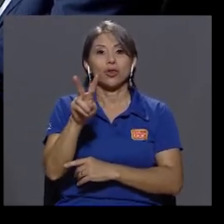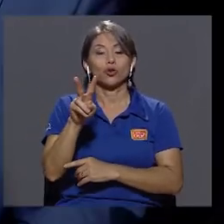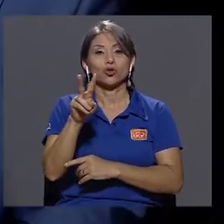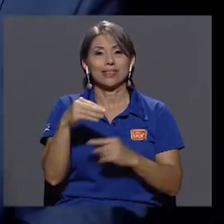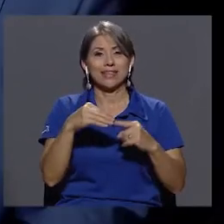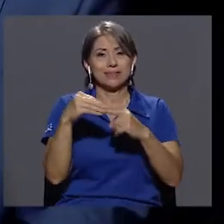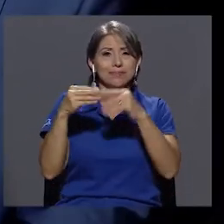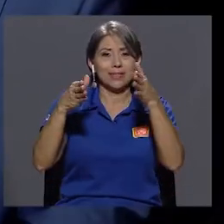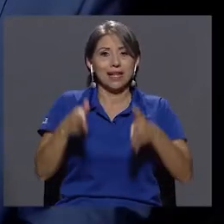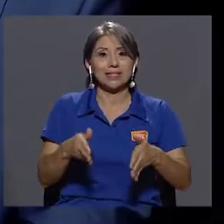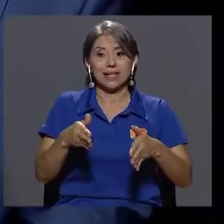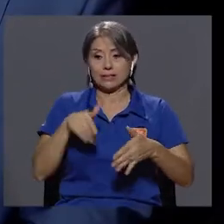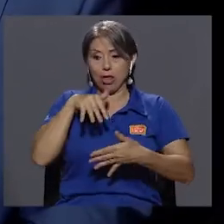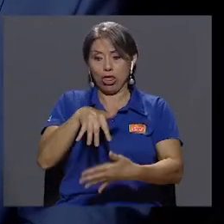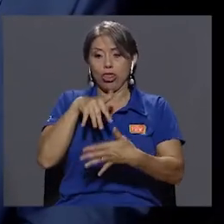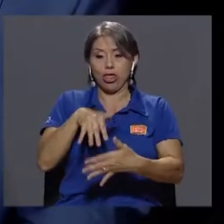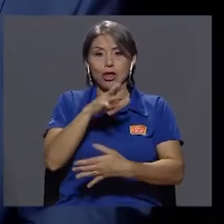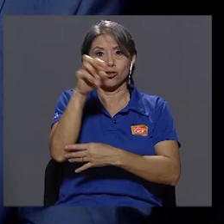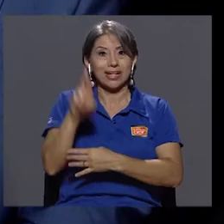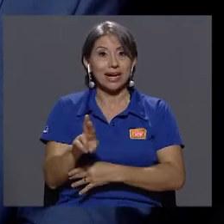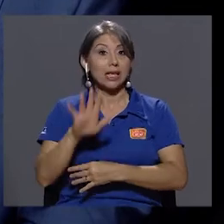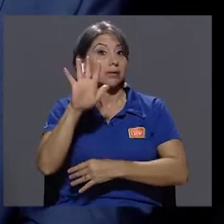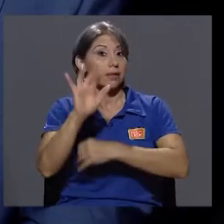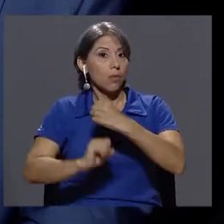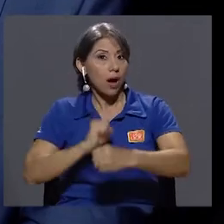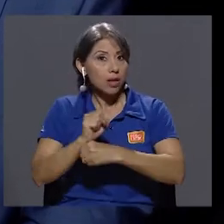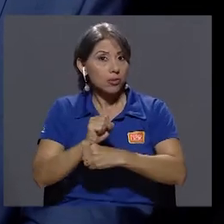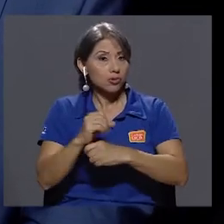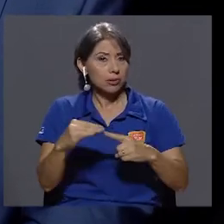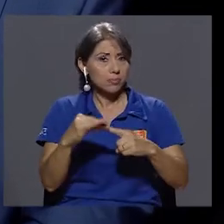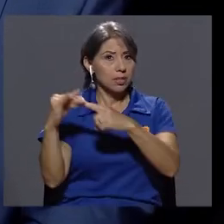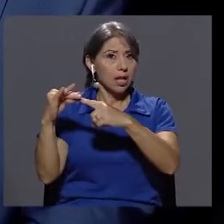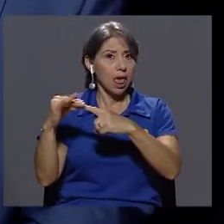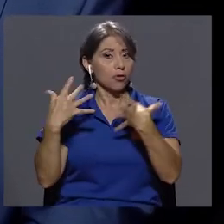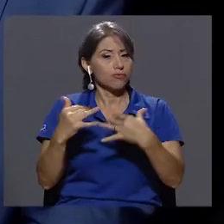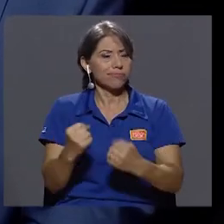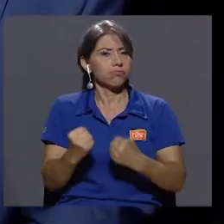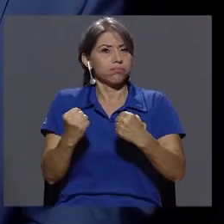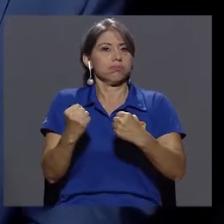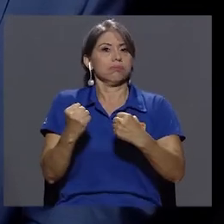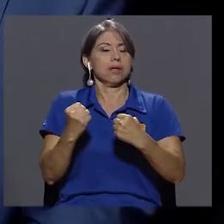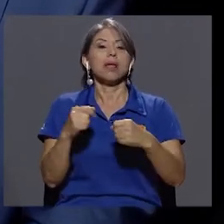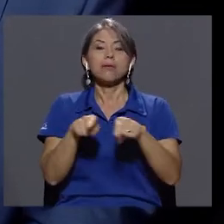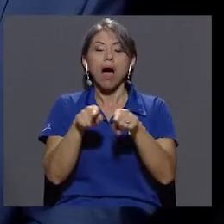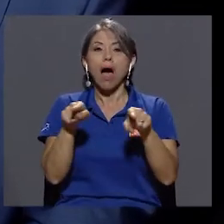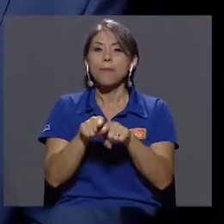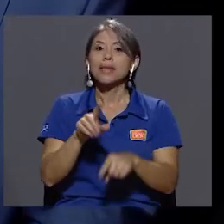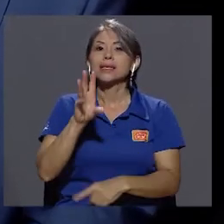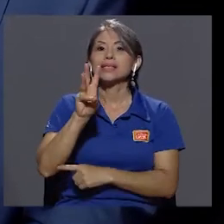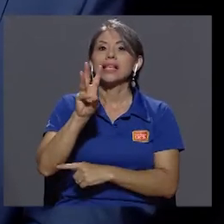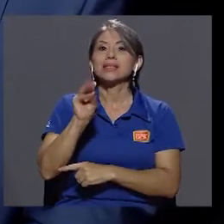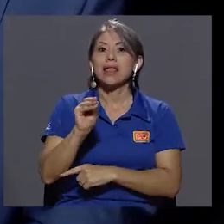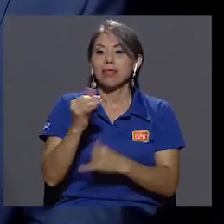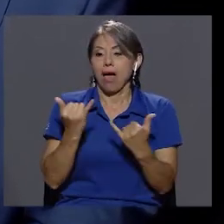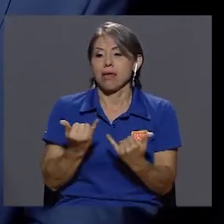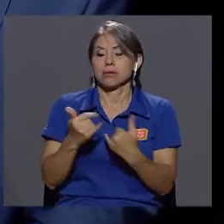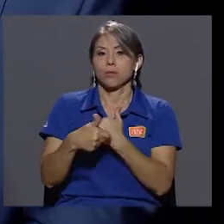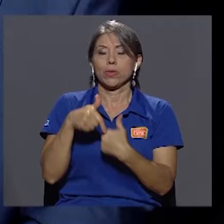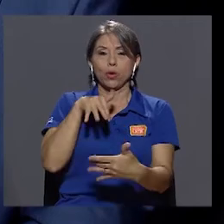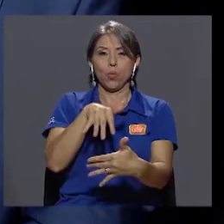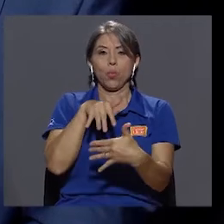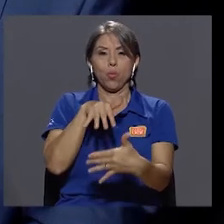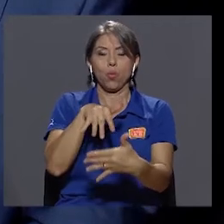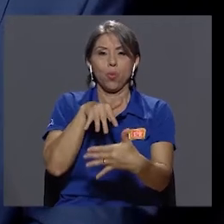rica son cinco años de especialidad y tiene una formación muy sólido y hay otros 60 en formación en este momento